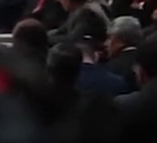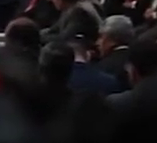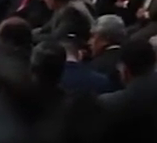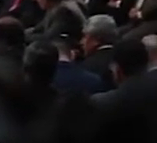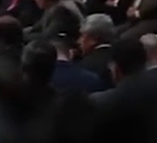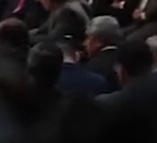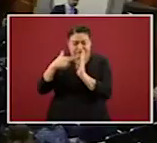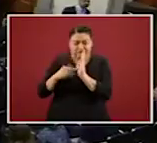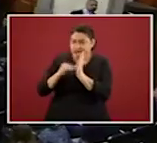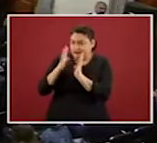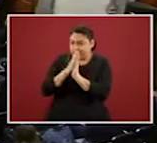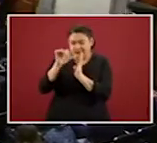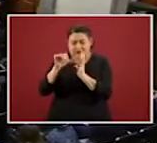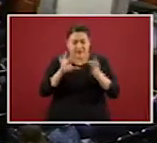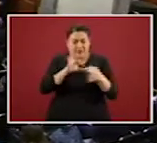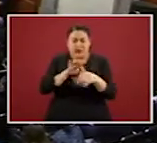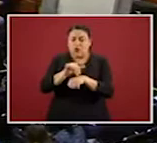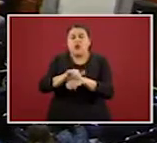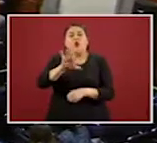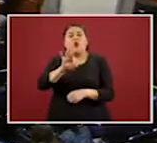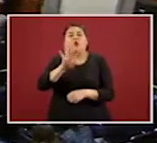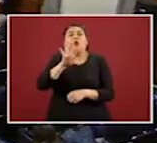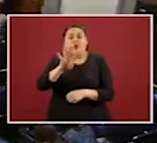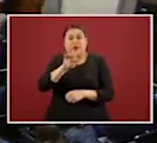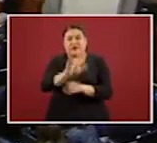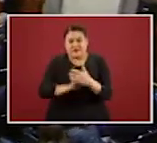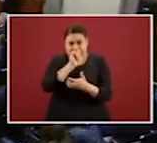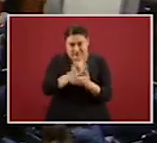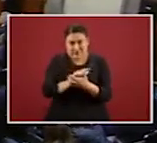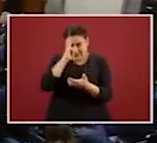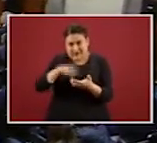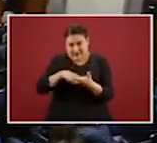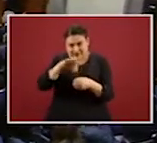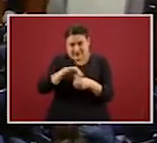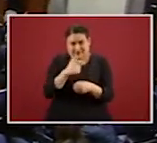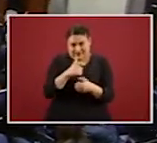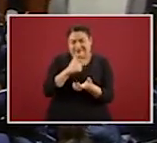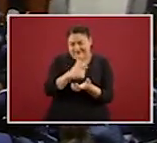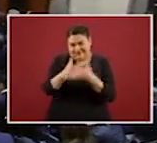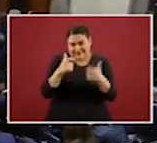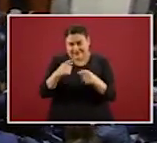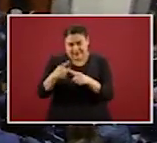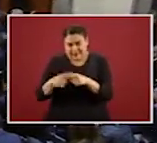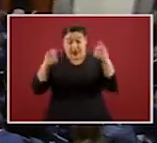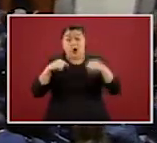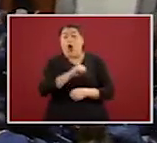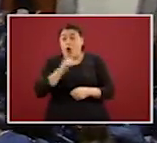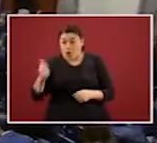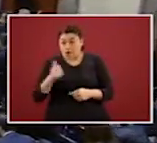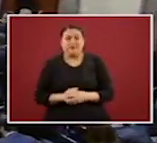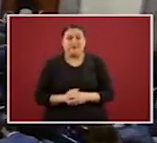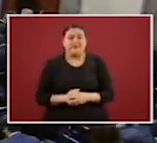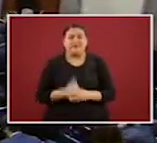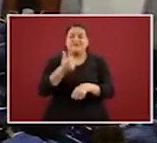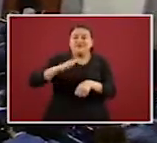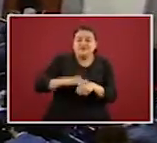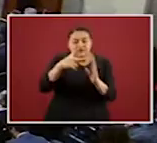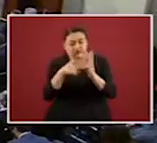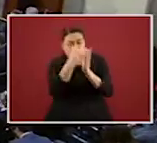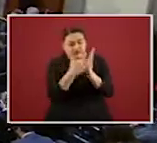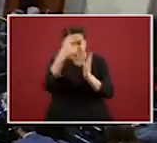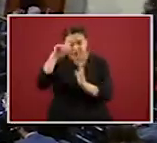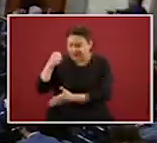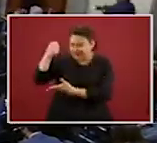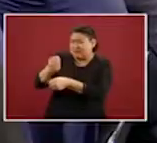de la guardia nacional la operación de la plataforma méxico la inclusión prioritaria de las unidades estatales de protección civil entre otros